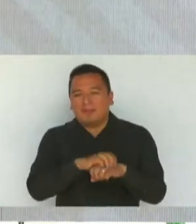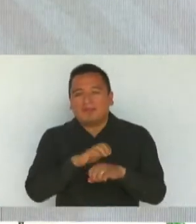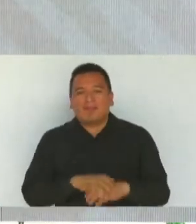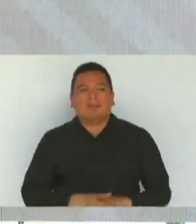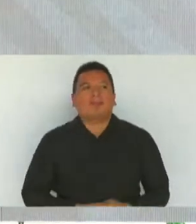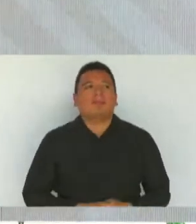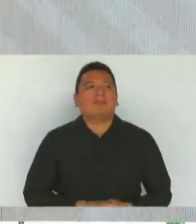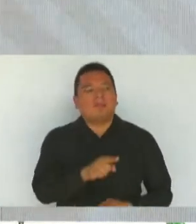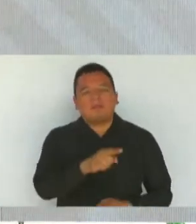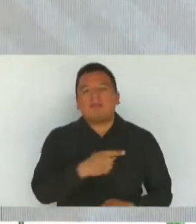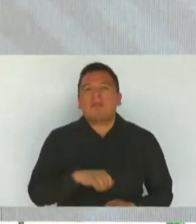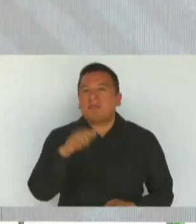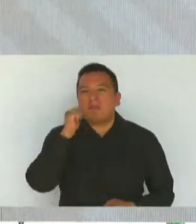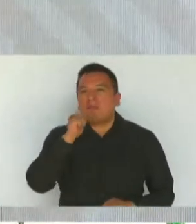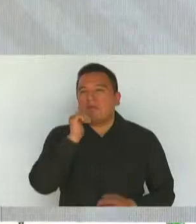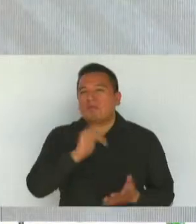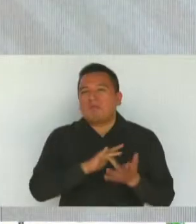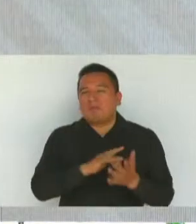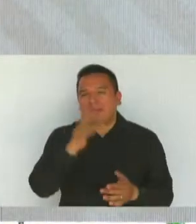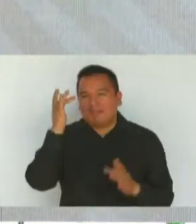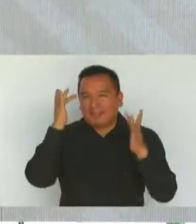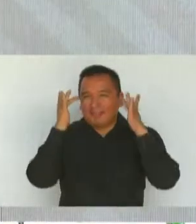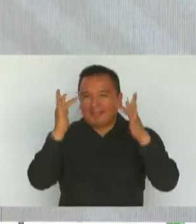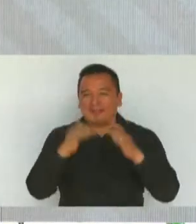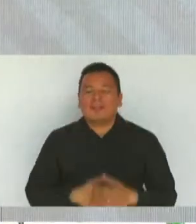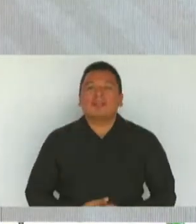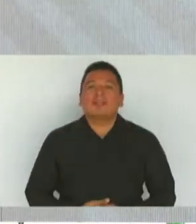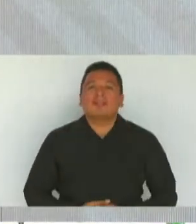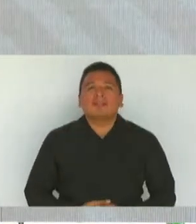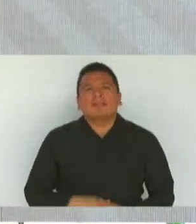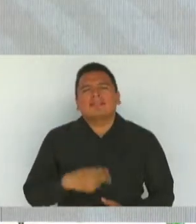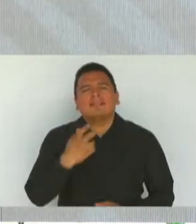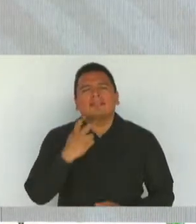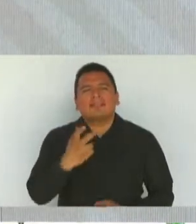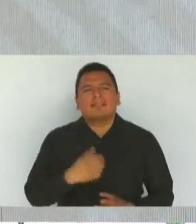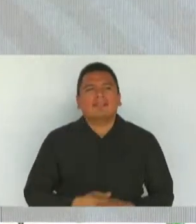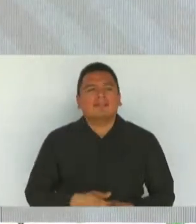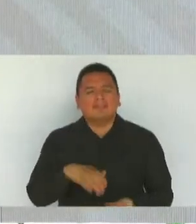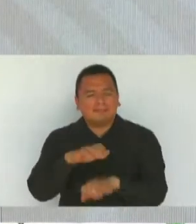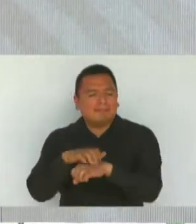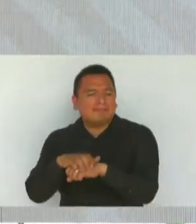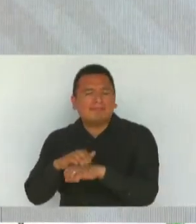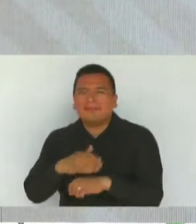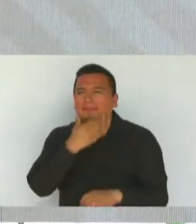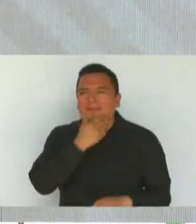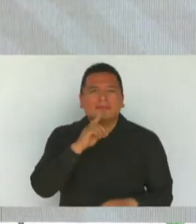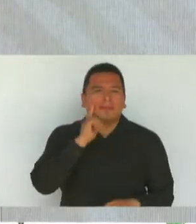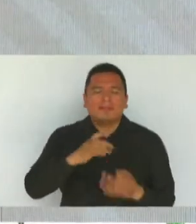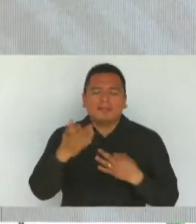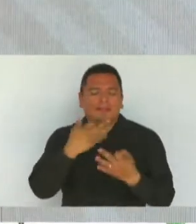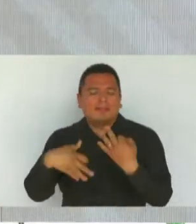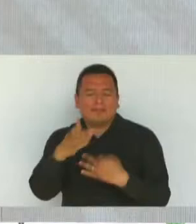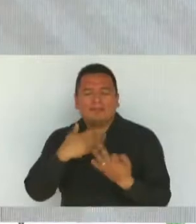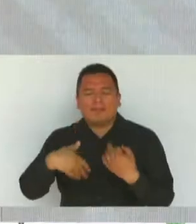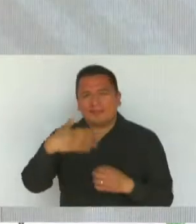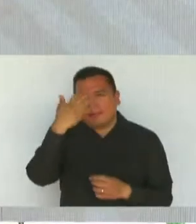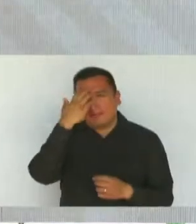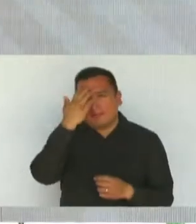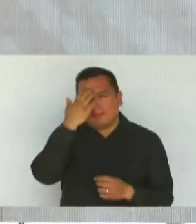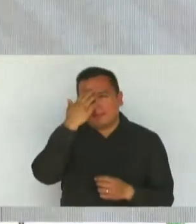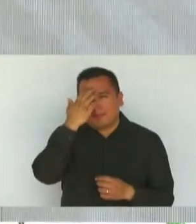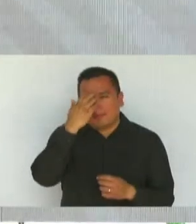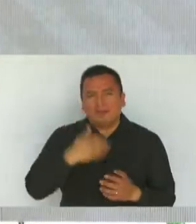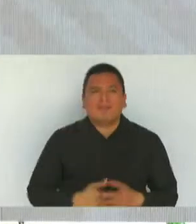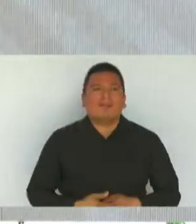es un gran aficionado del Santos. Entonces, al final, amigas y amigos, todos conocemos el